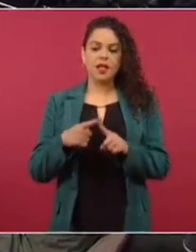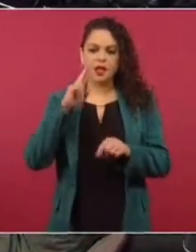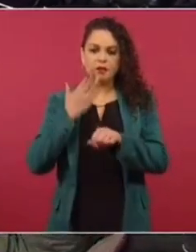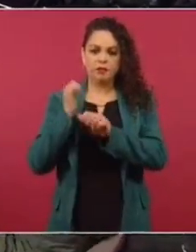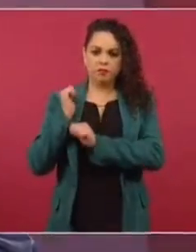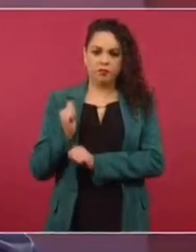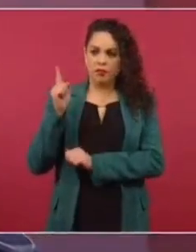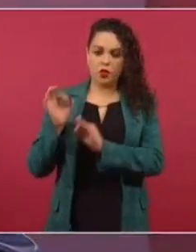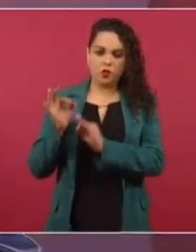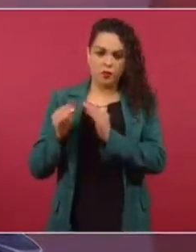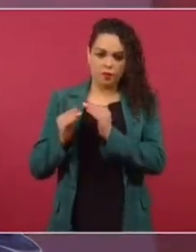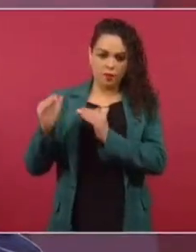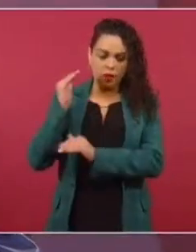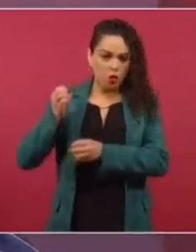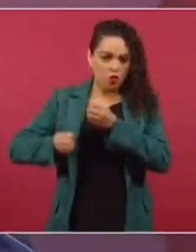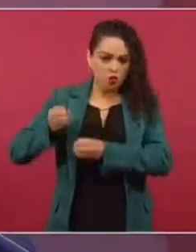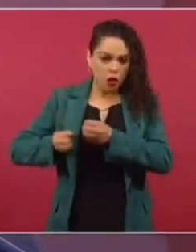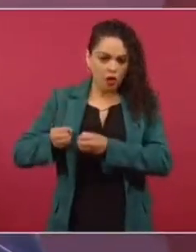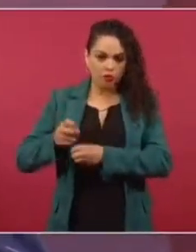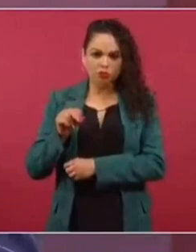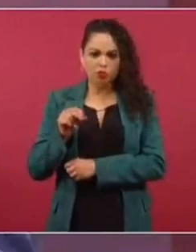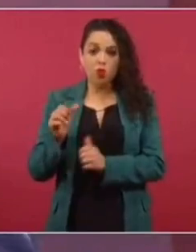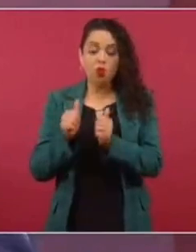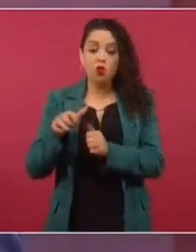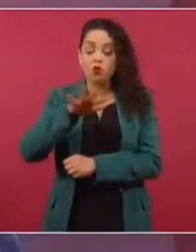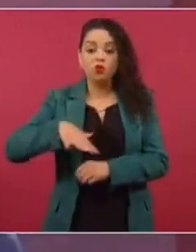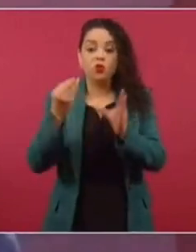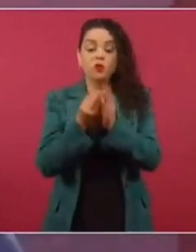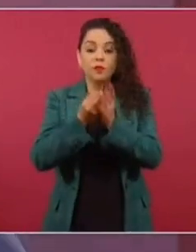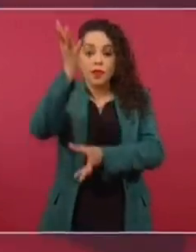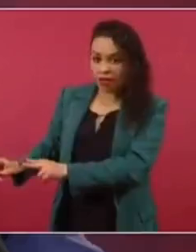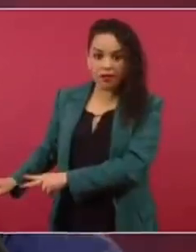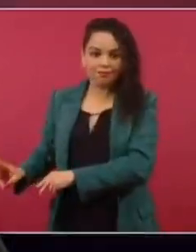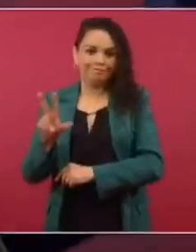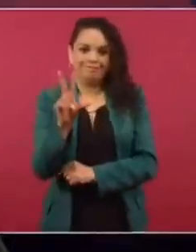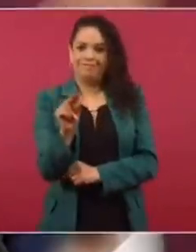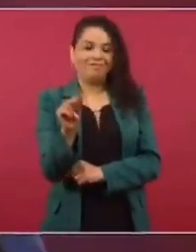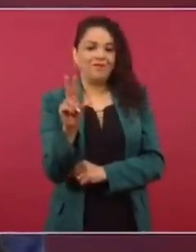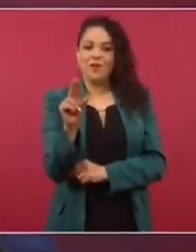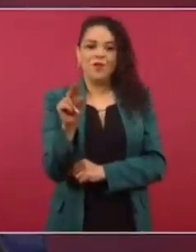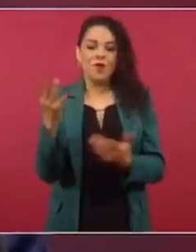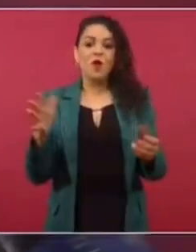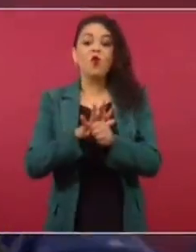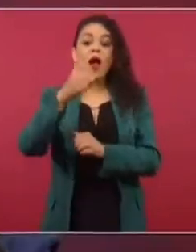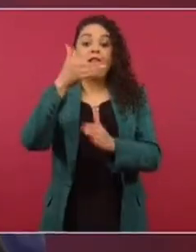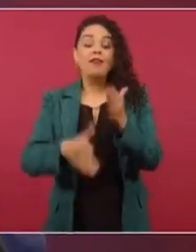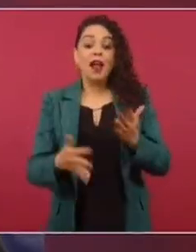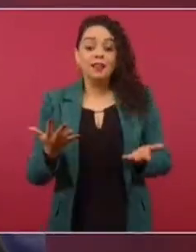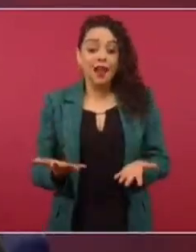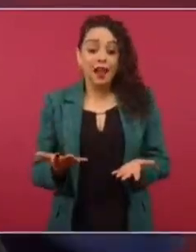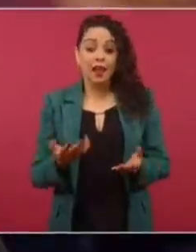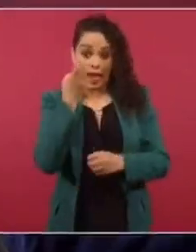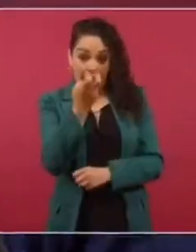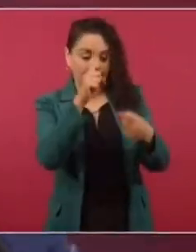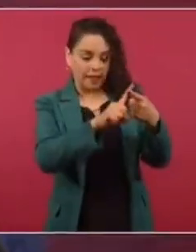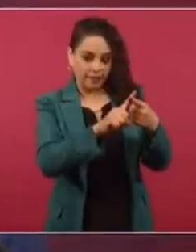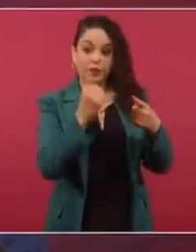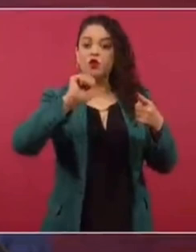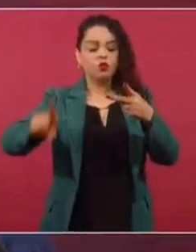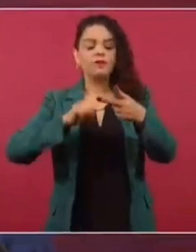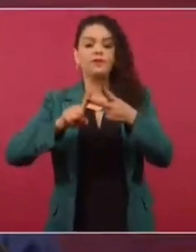ministros. Es un asunto que tiene que ver con la abogacía, con la formación. Esa es una. Y la otra, que no hay que descartarla, es que se